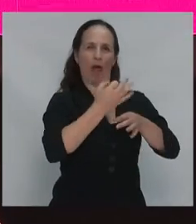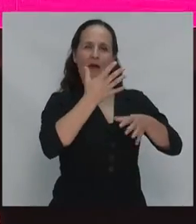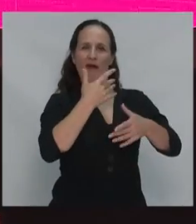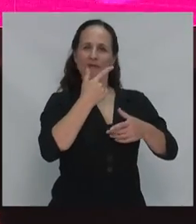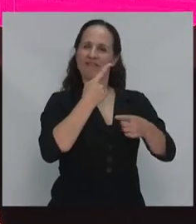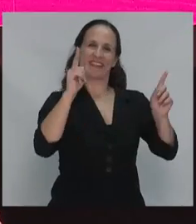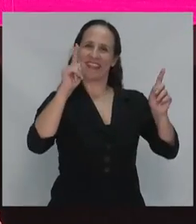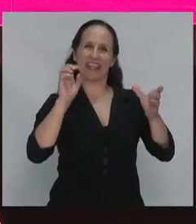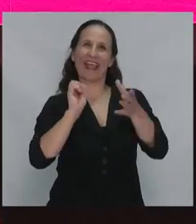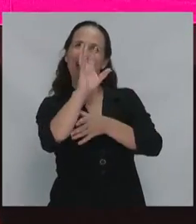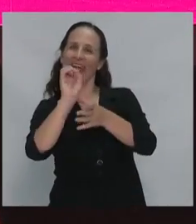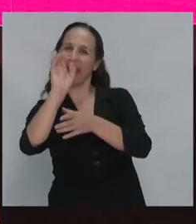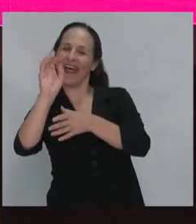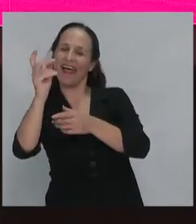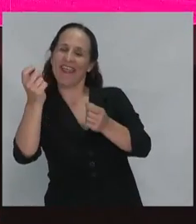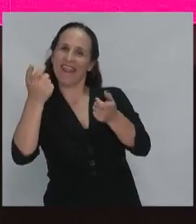y nosotros